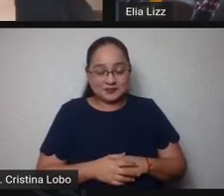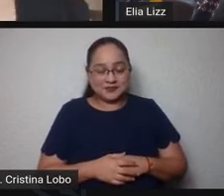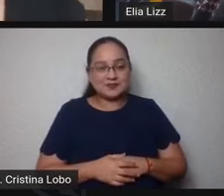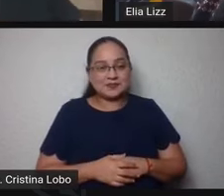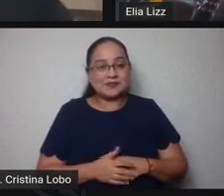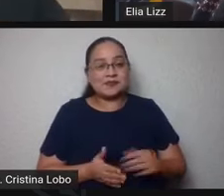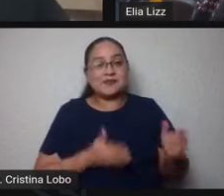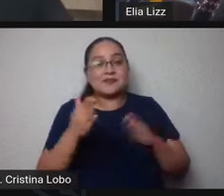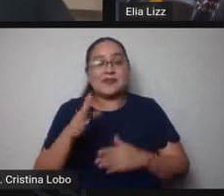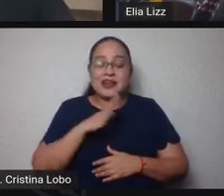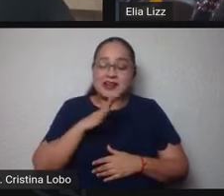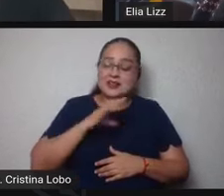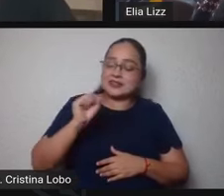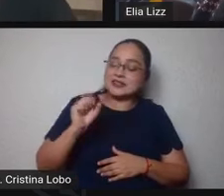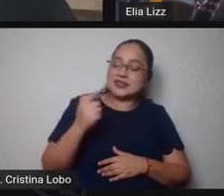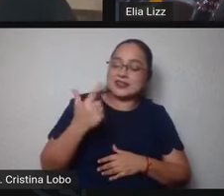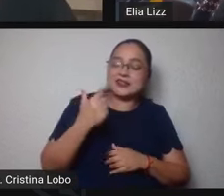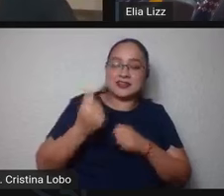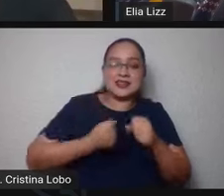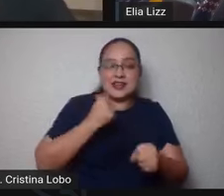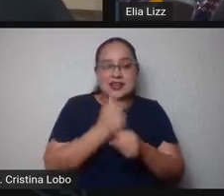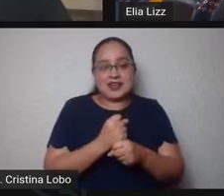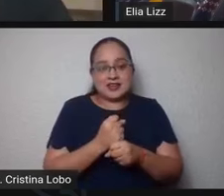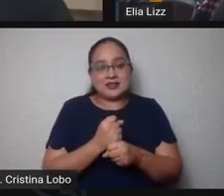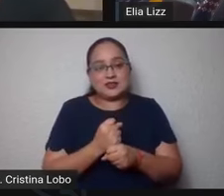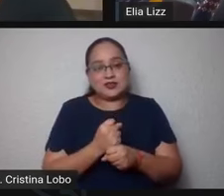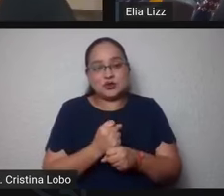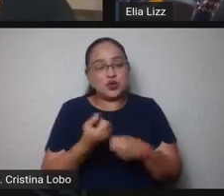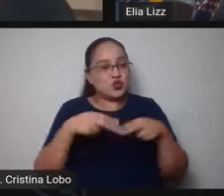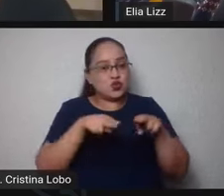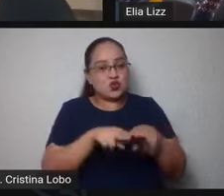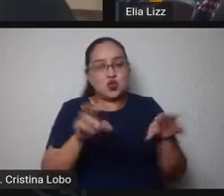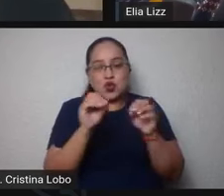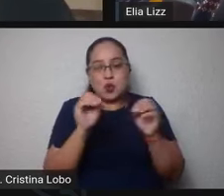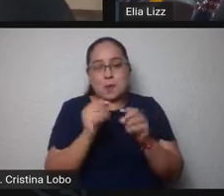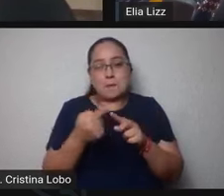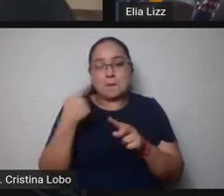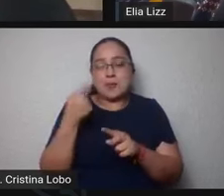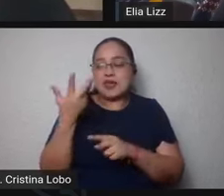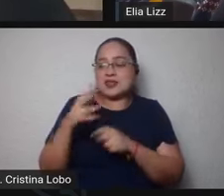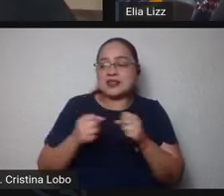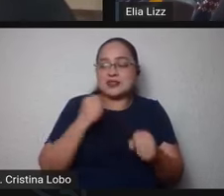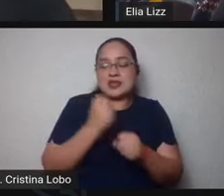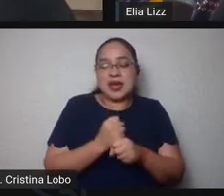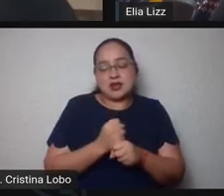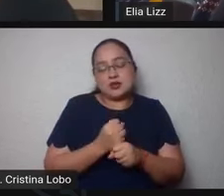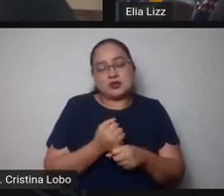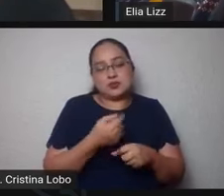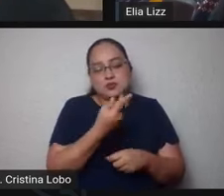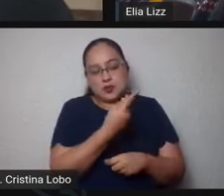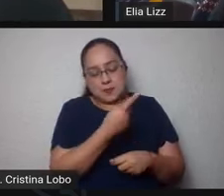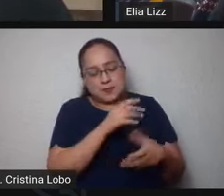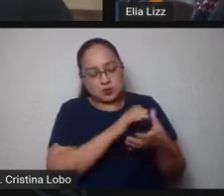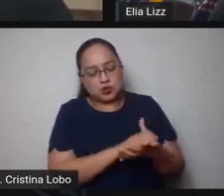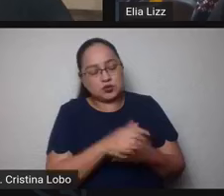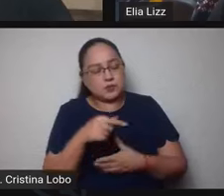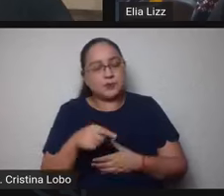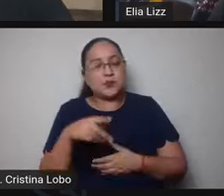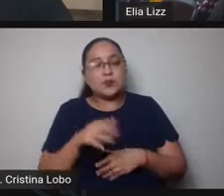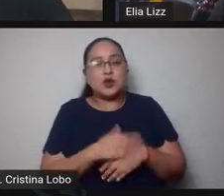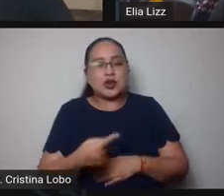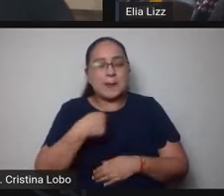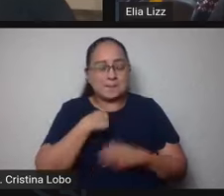tengo 67 años, dejé de tener relaciones sexuales hace aproximadamente 10 con mi esposo, porque ya no me gustaba